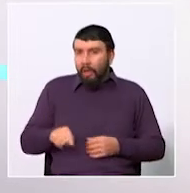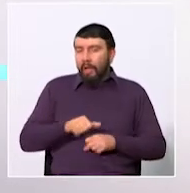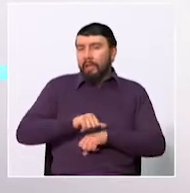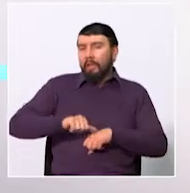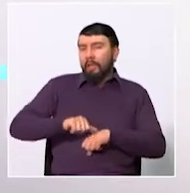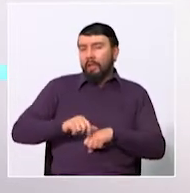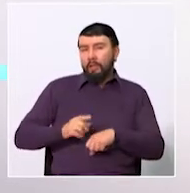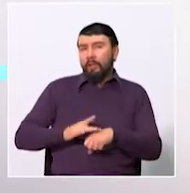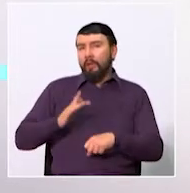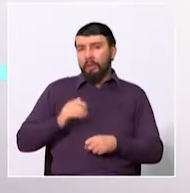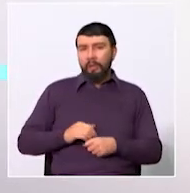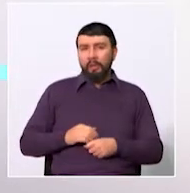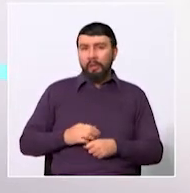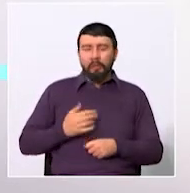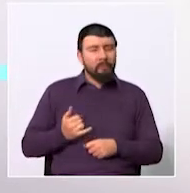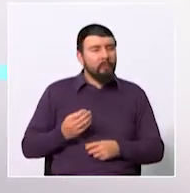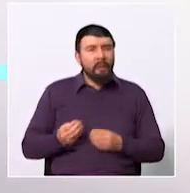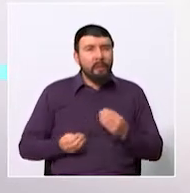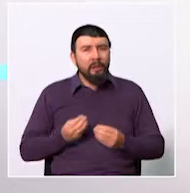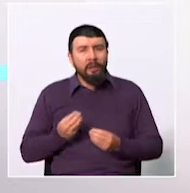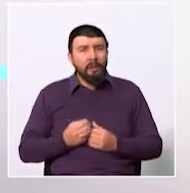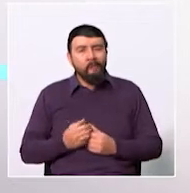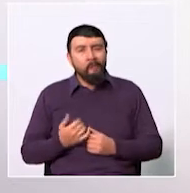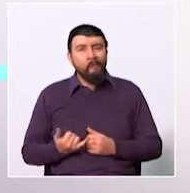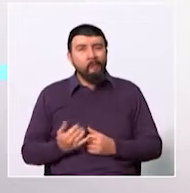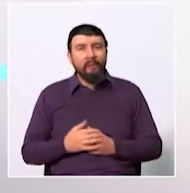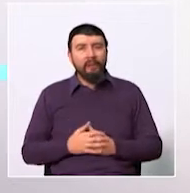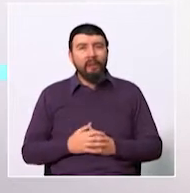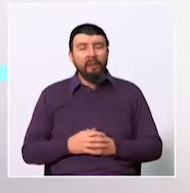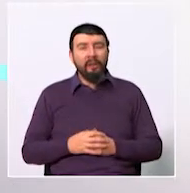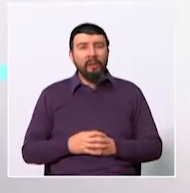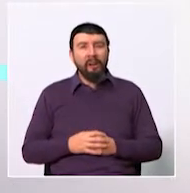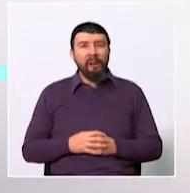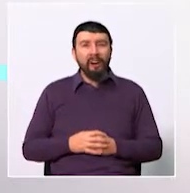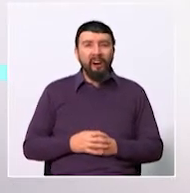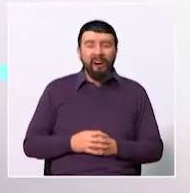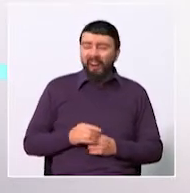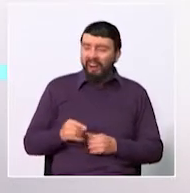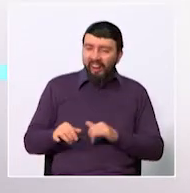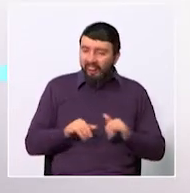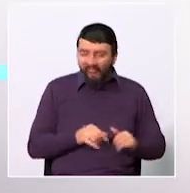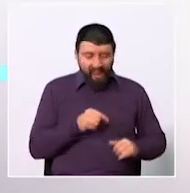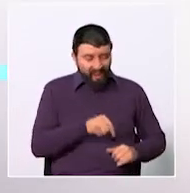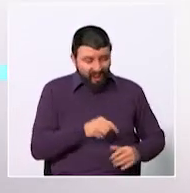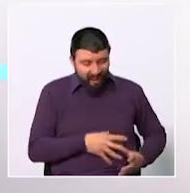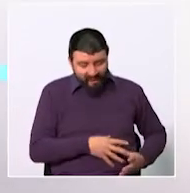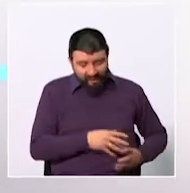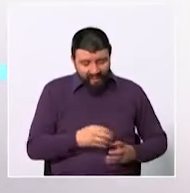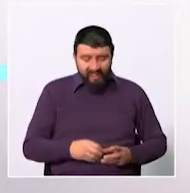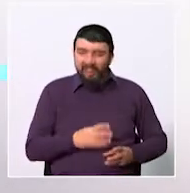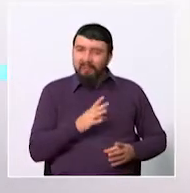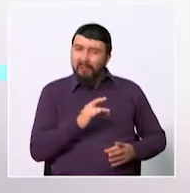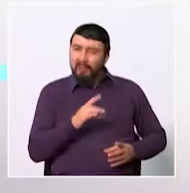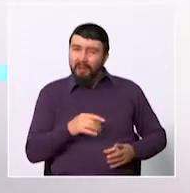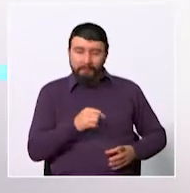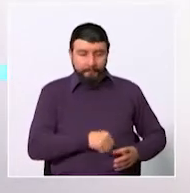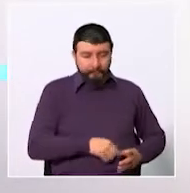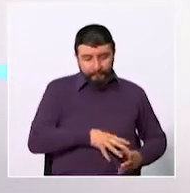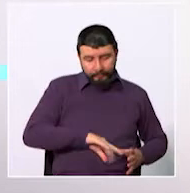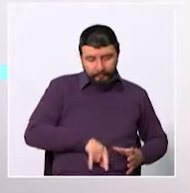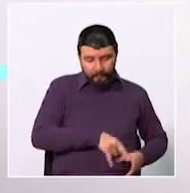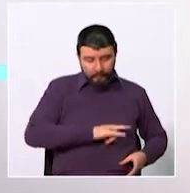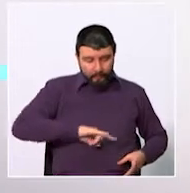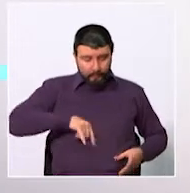y hay que hacer una con un injerto de tejido de la mucosa del intestino